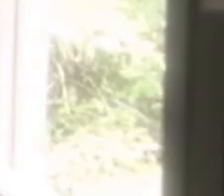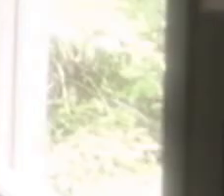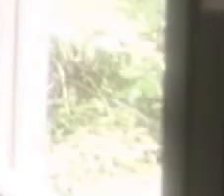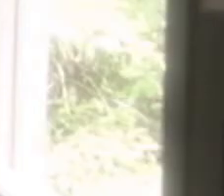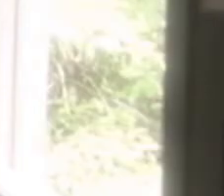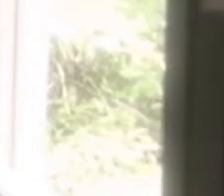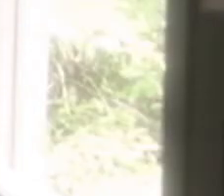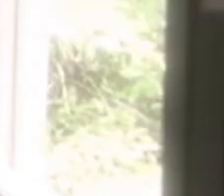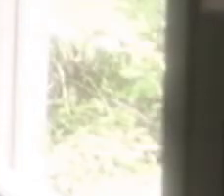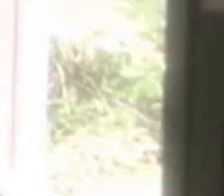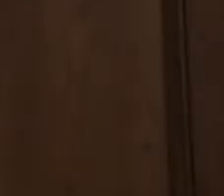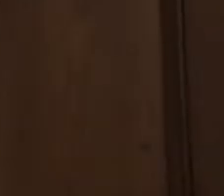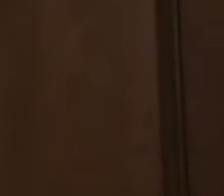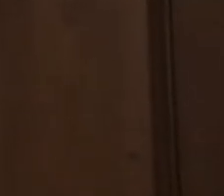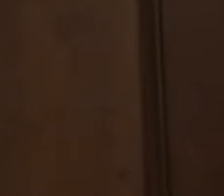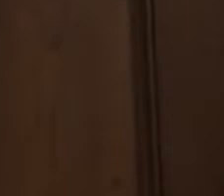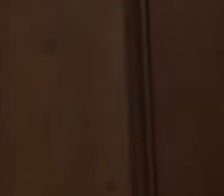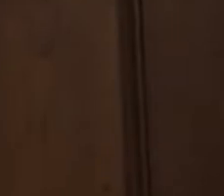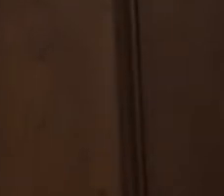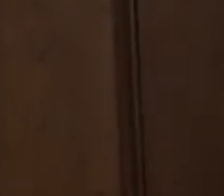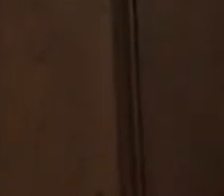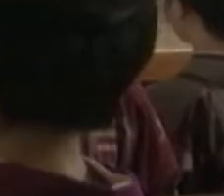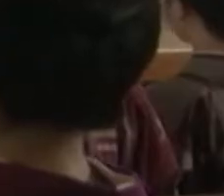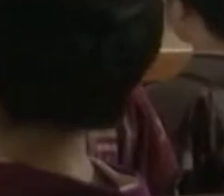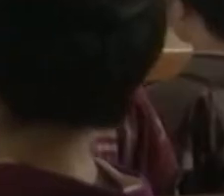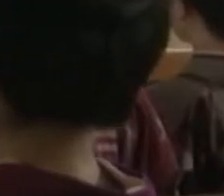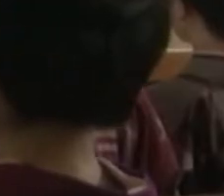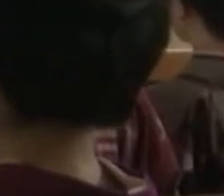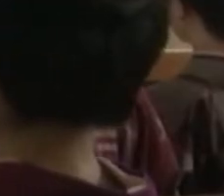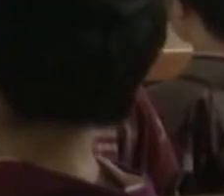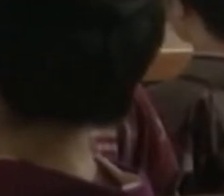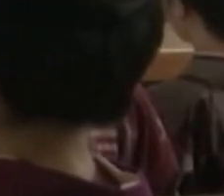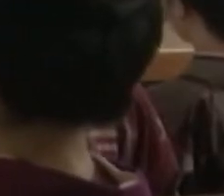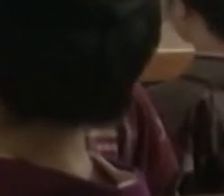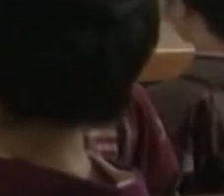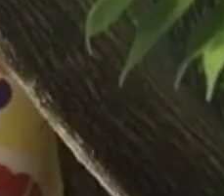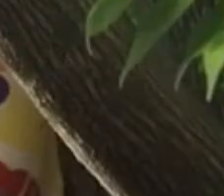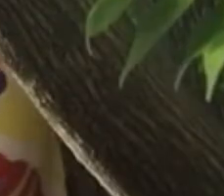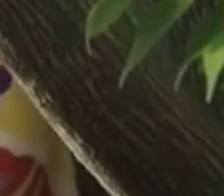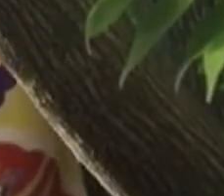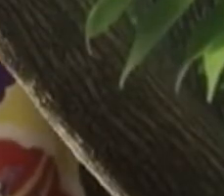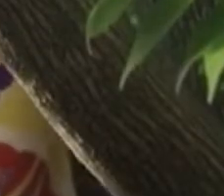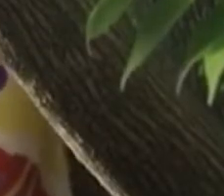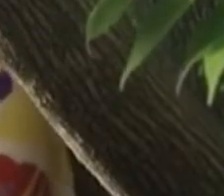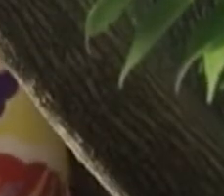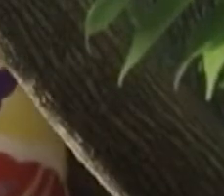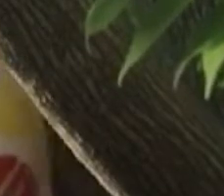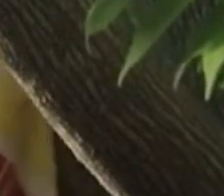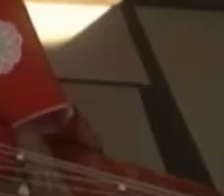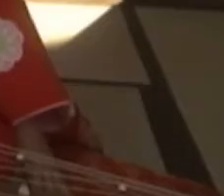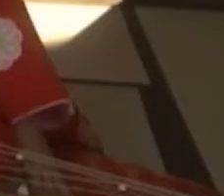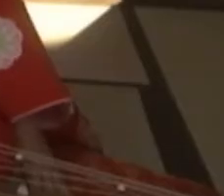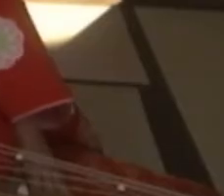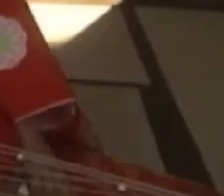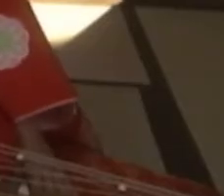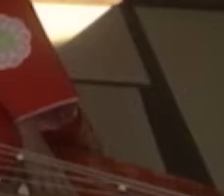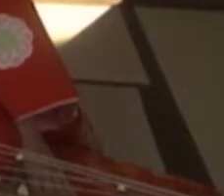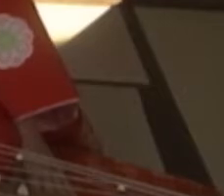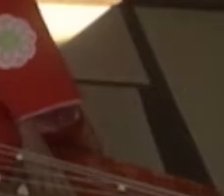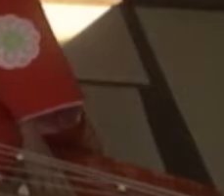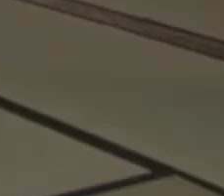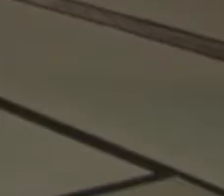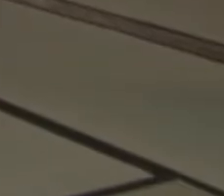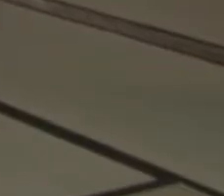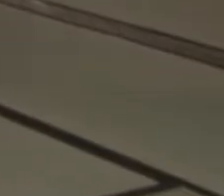Una mujer que luchó contra las costumbres conservadoras en el Japón de finales del siglo XIX y fundó la